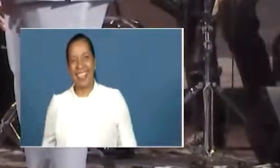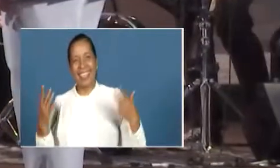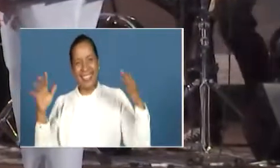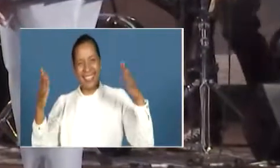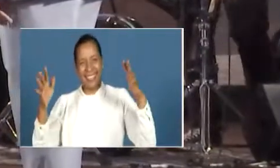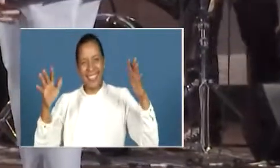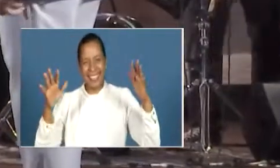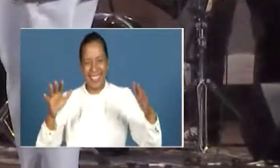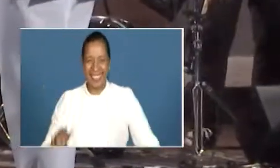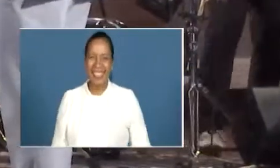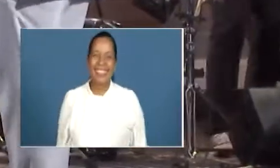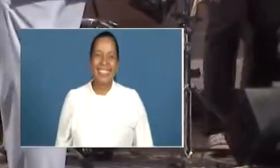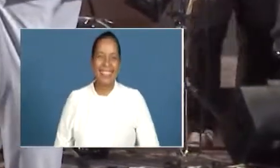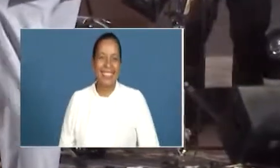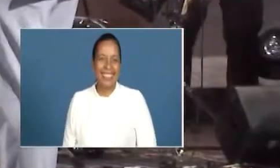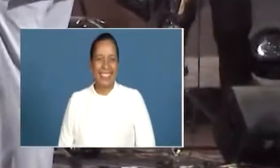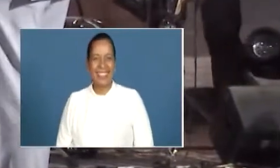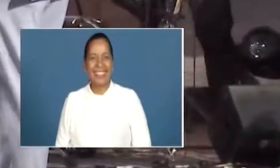¡Rico!